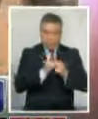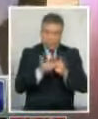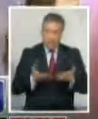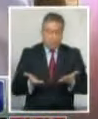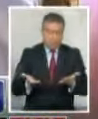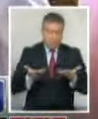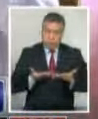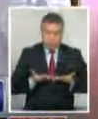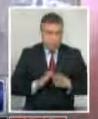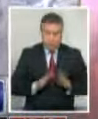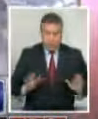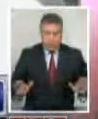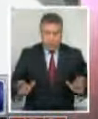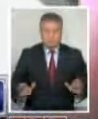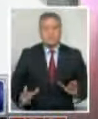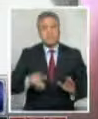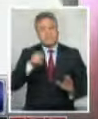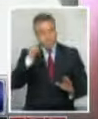es